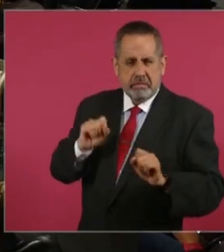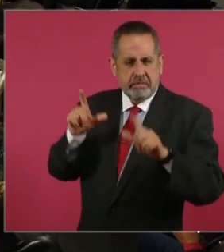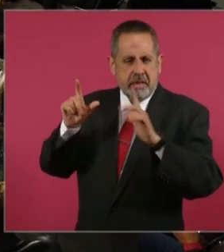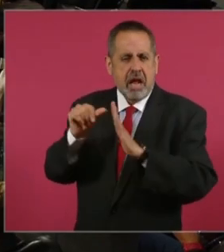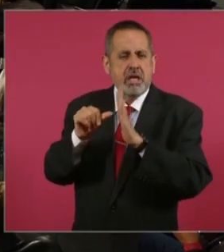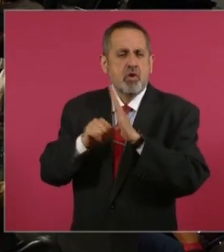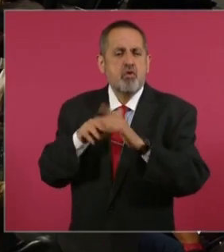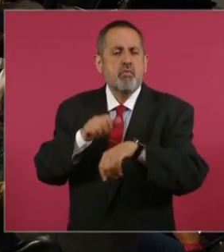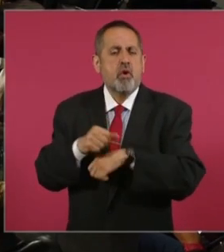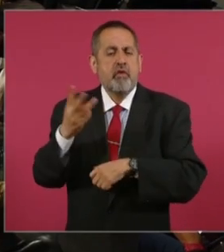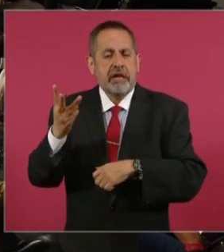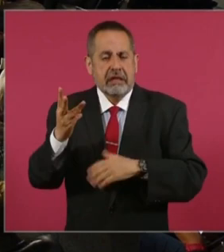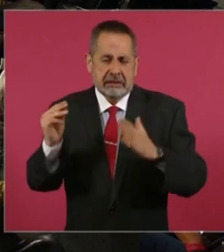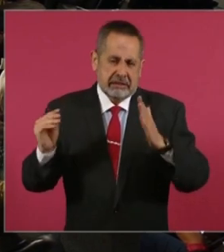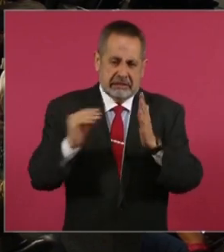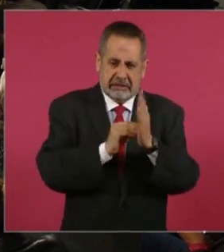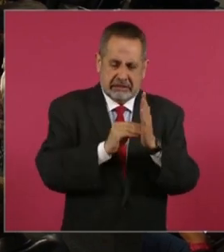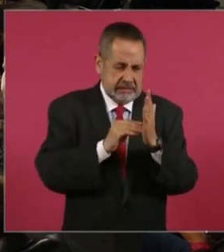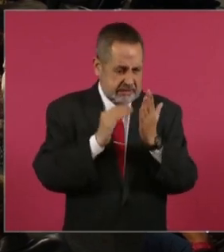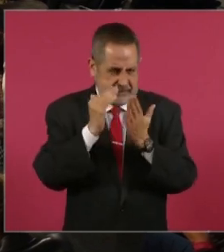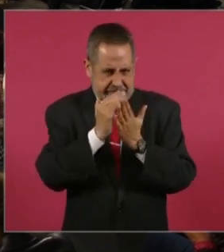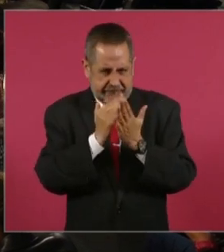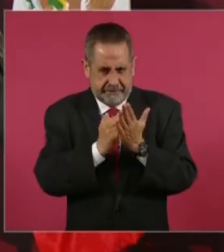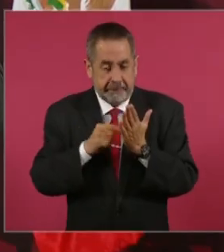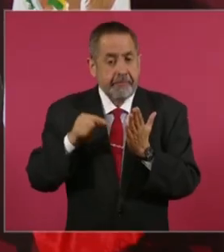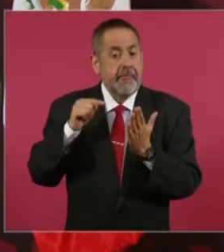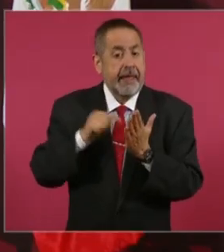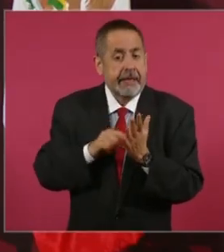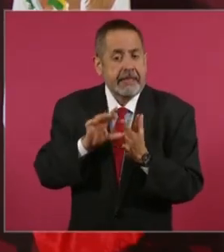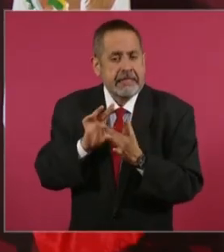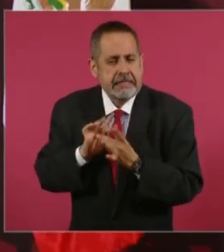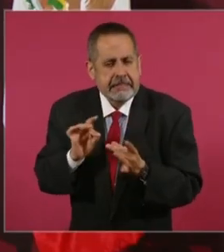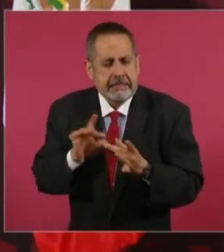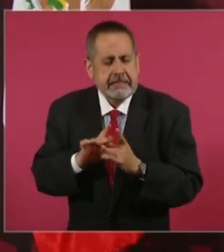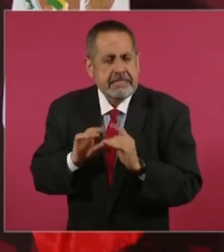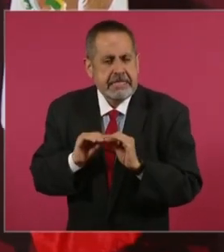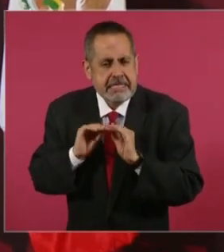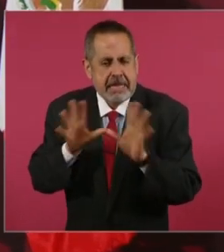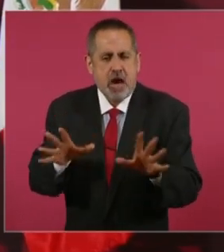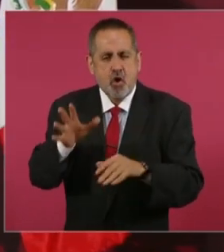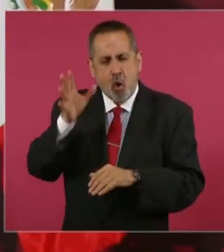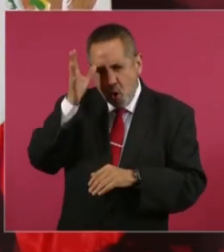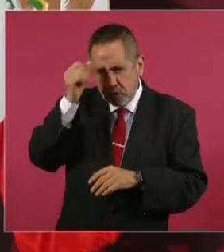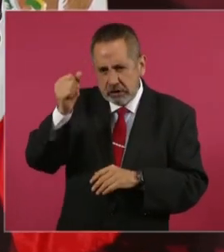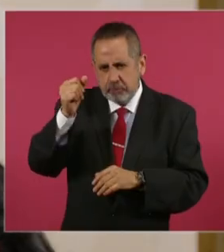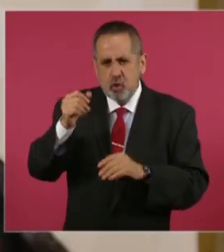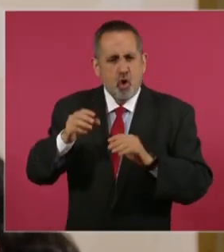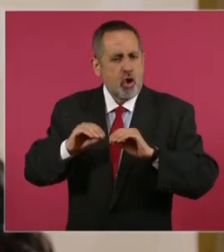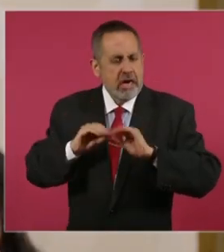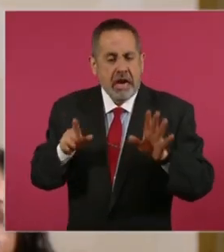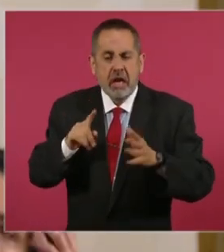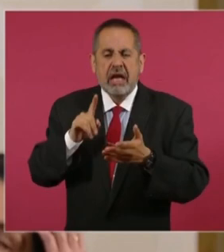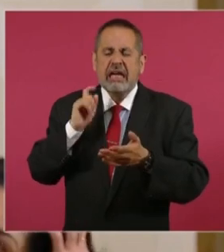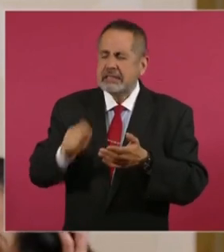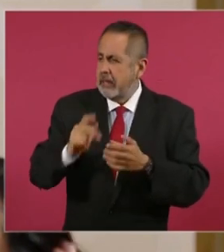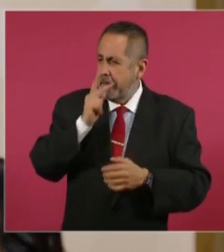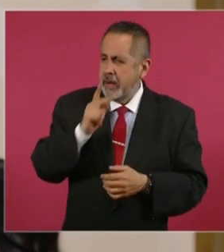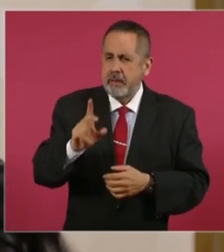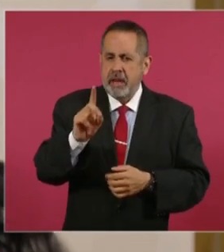3º y van a ver cómo define, cómo se define la democracia